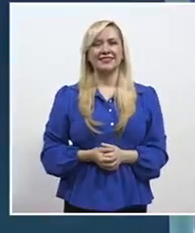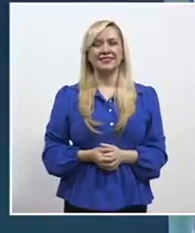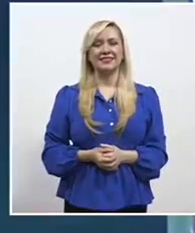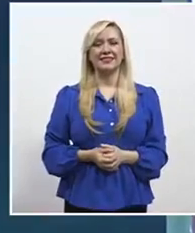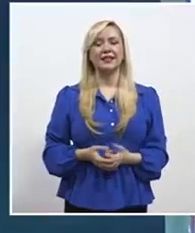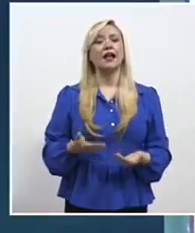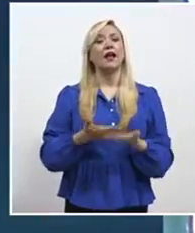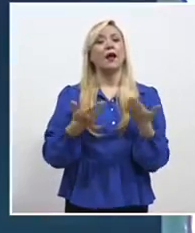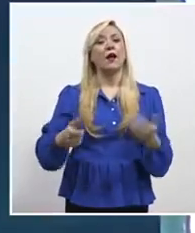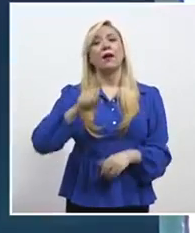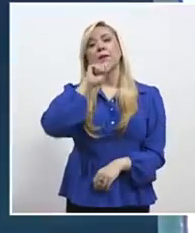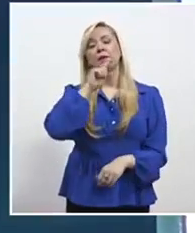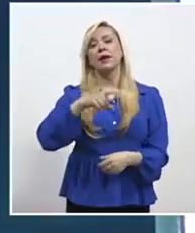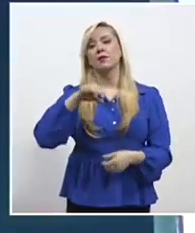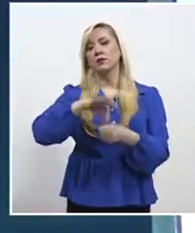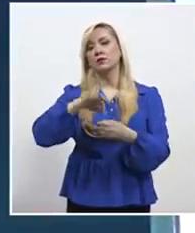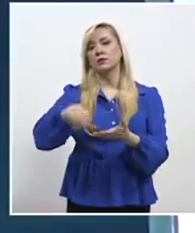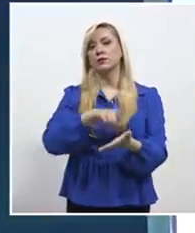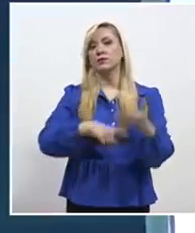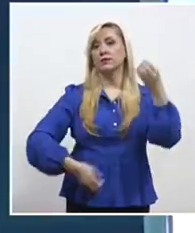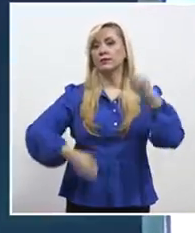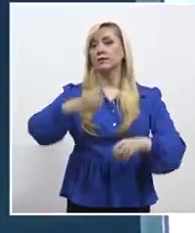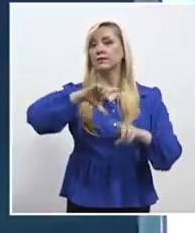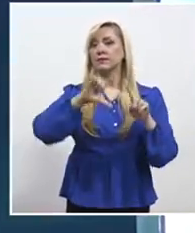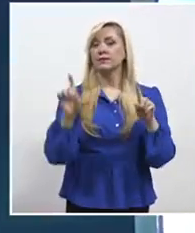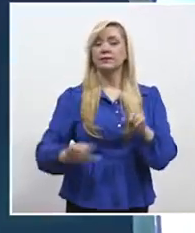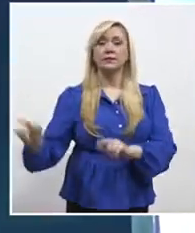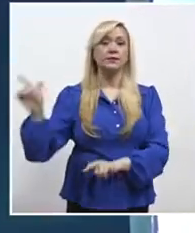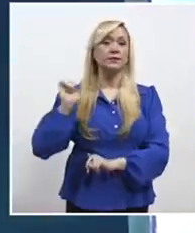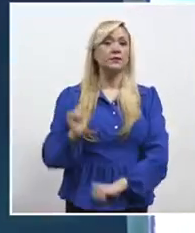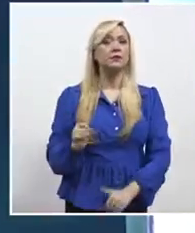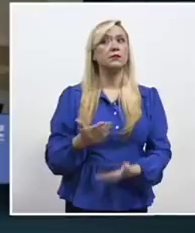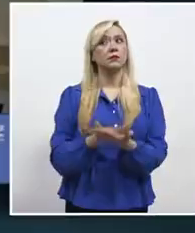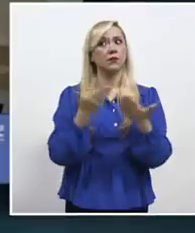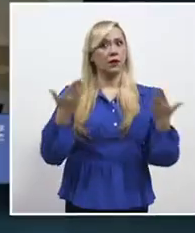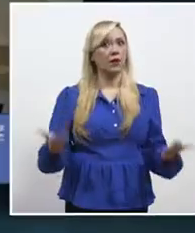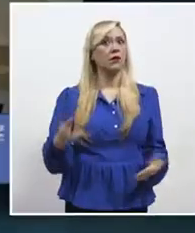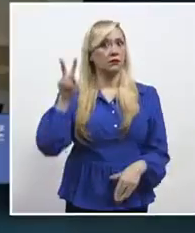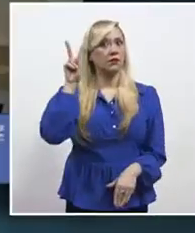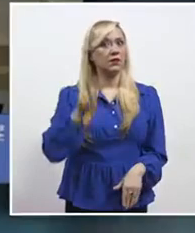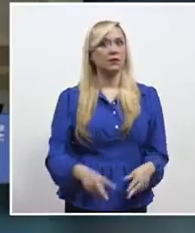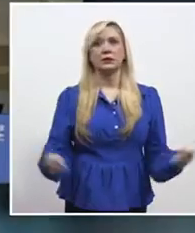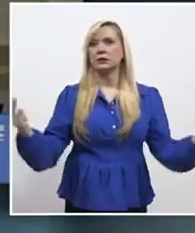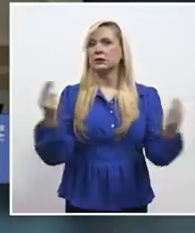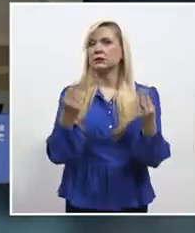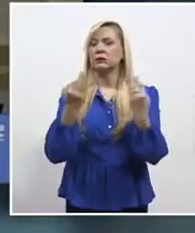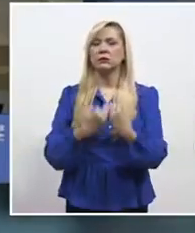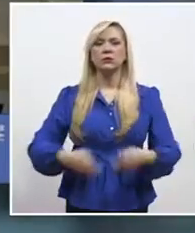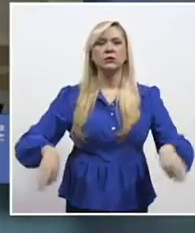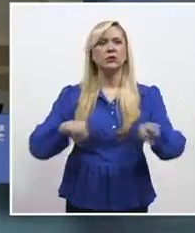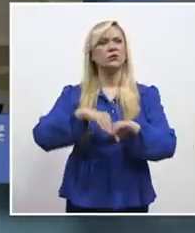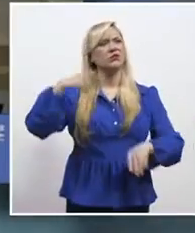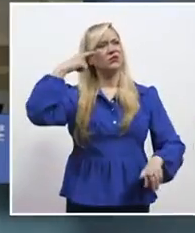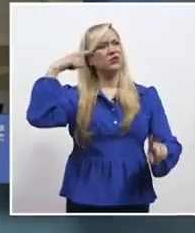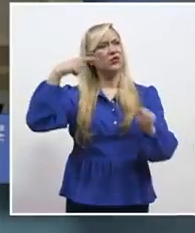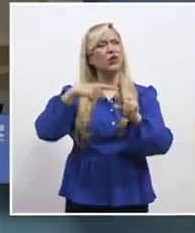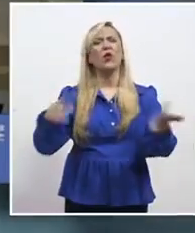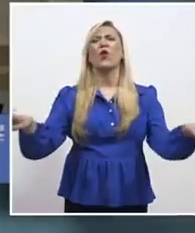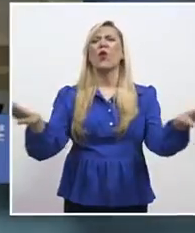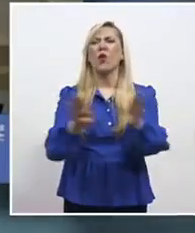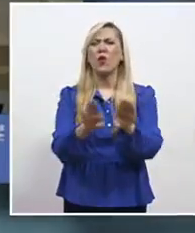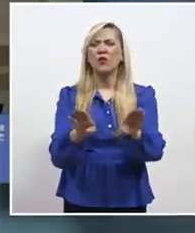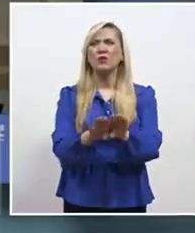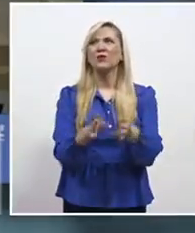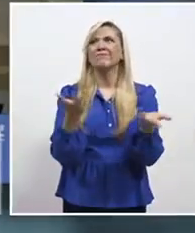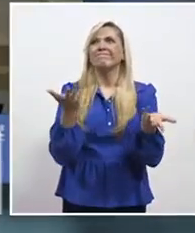Y seguimos con más del Tribunal Electoral del Poder Judicial de la Federación, porque ahora más que nunca es indispensable encontrar nuevas formas para comunicar